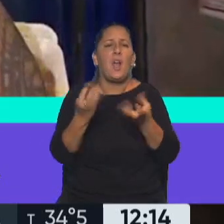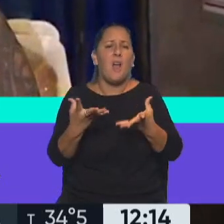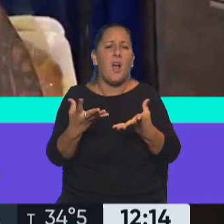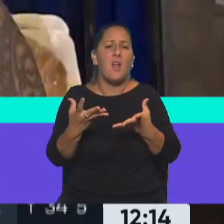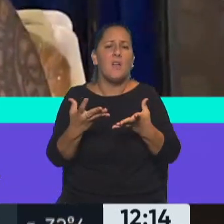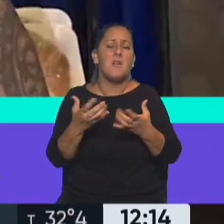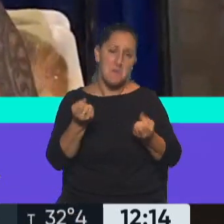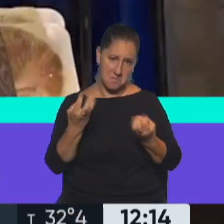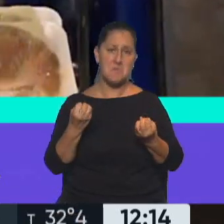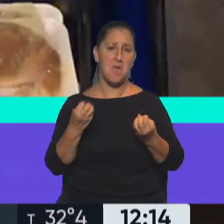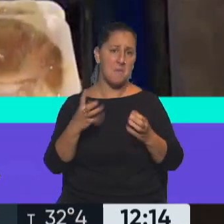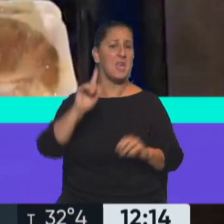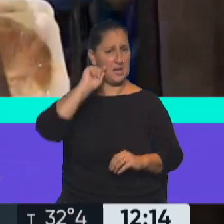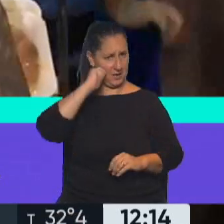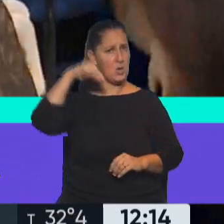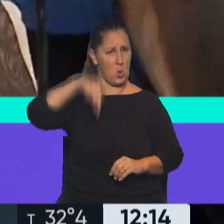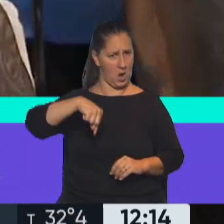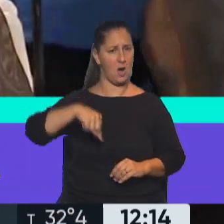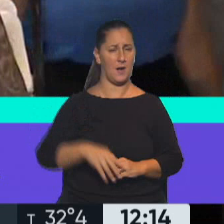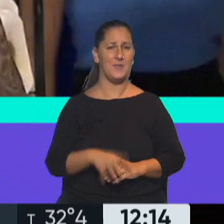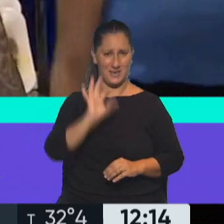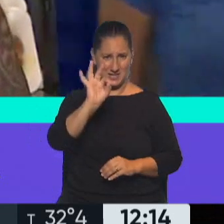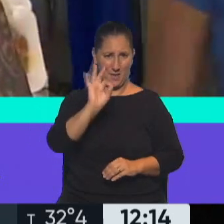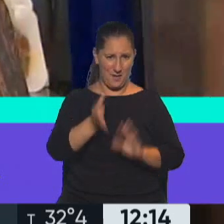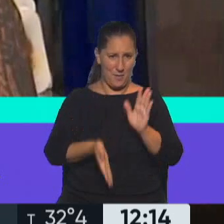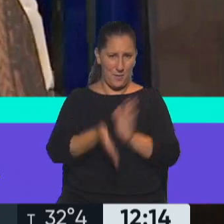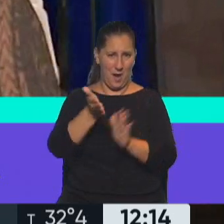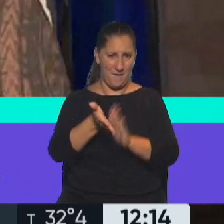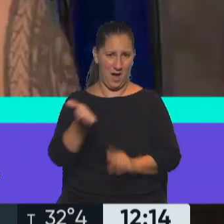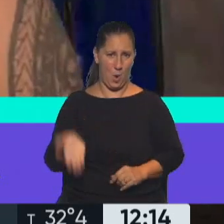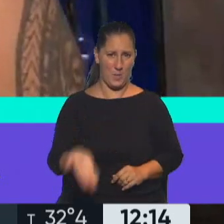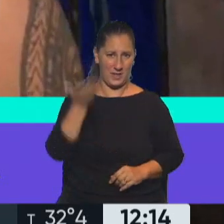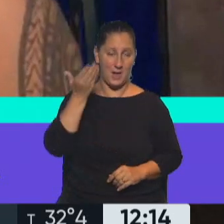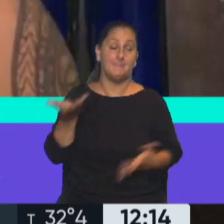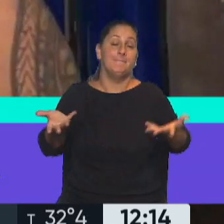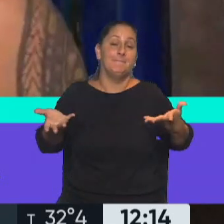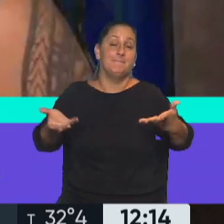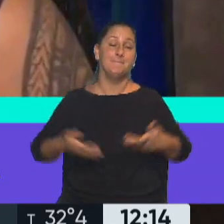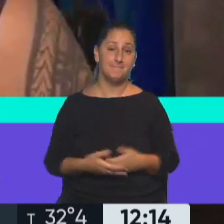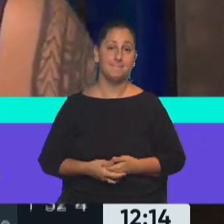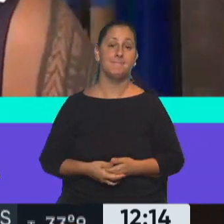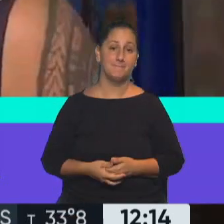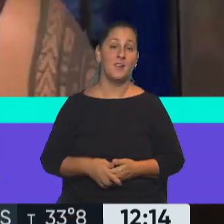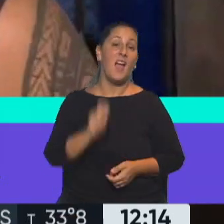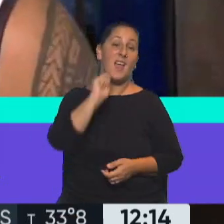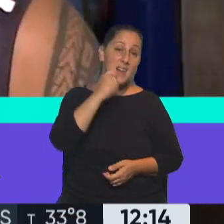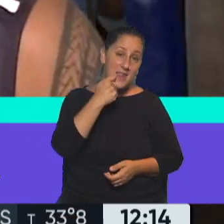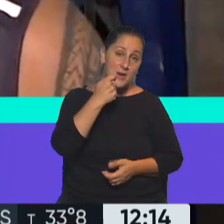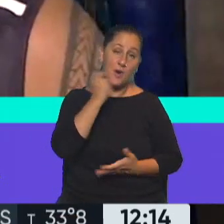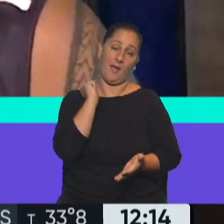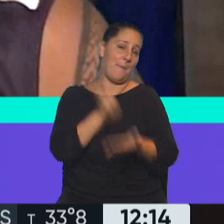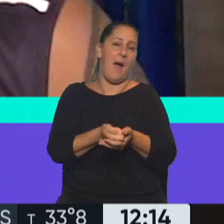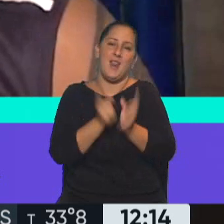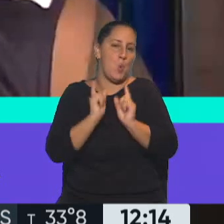Bien accesible, bien. Bien y rico acá también. Bueno, sabés que va a aumentar un poquito, ¿no? Sí, pero bueno. Lo rico hay que pagarlo